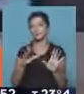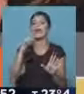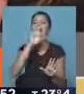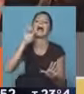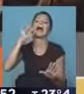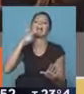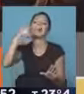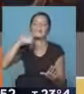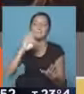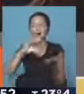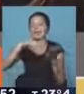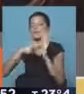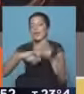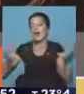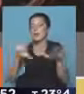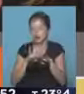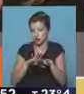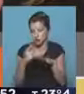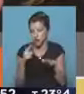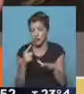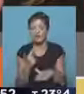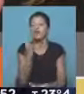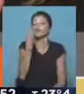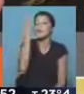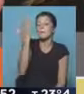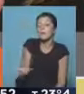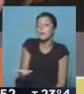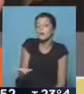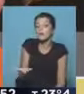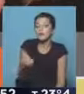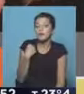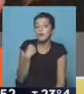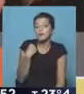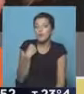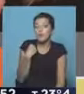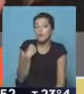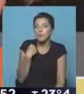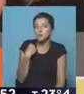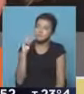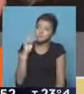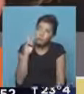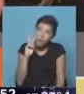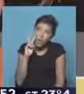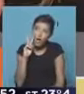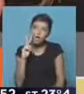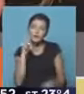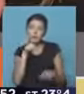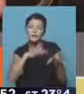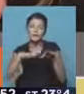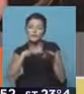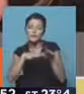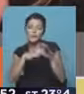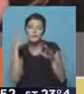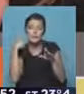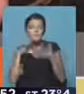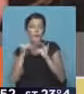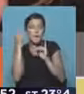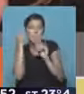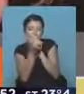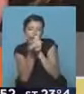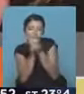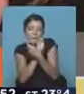carisma no sé qué es el tipo que a vos te hizo ver de una manera las cosas que vos no veías es jesucristo